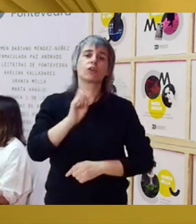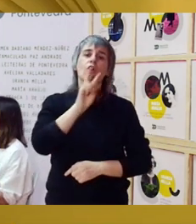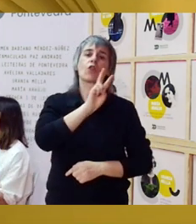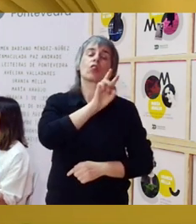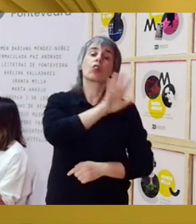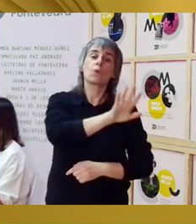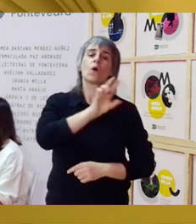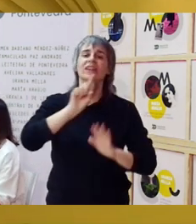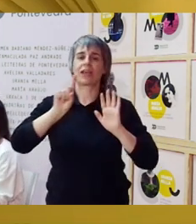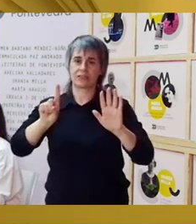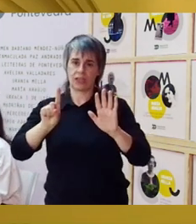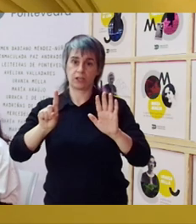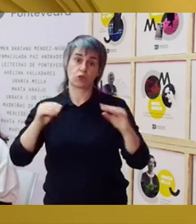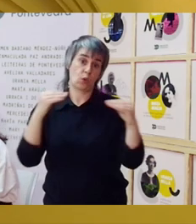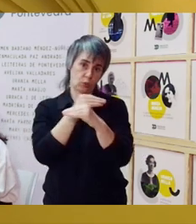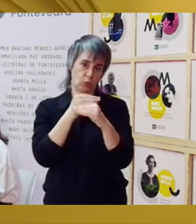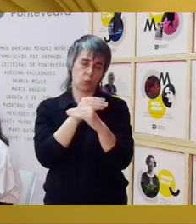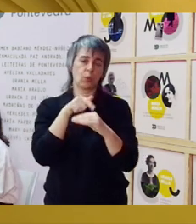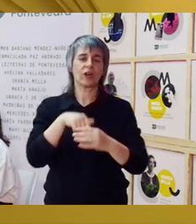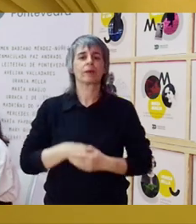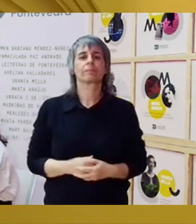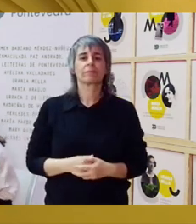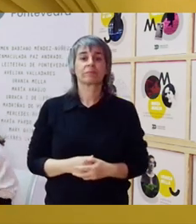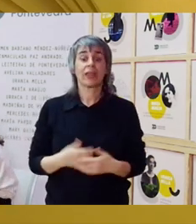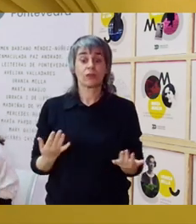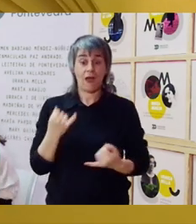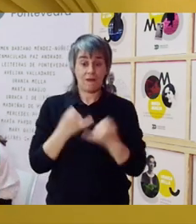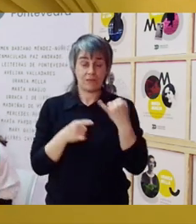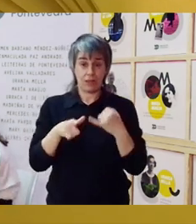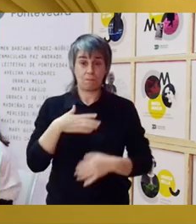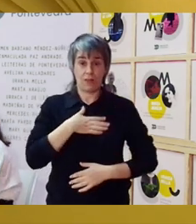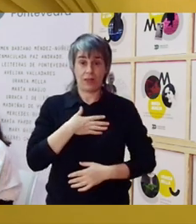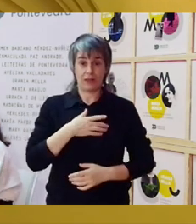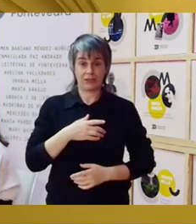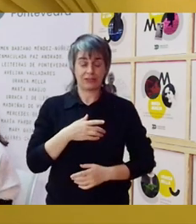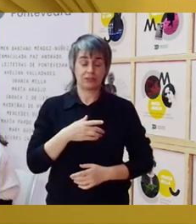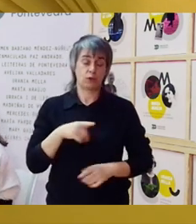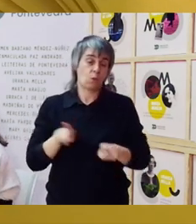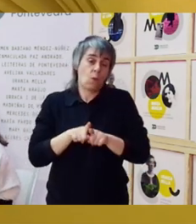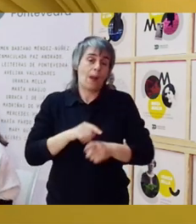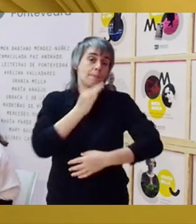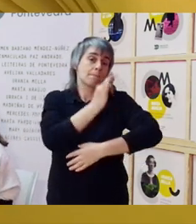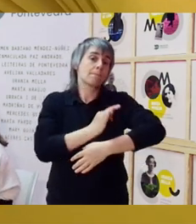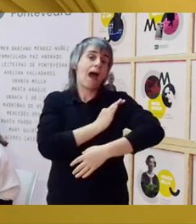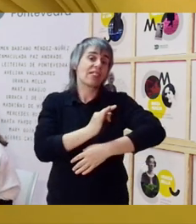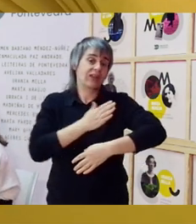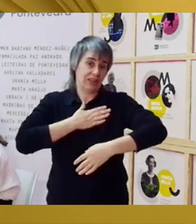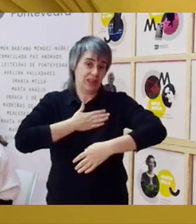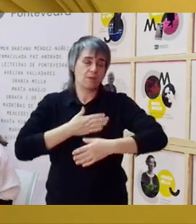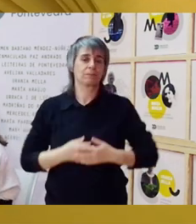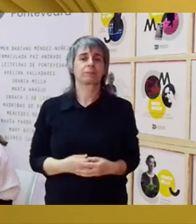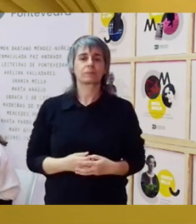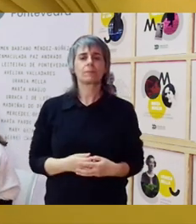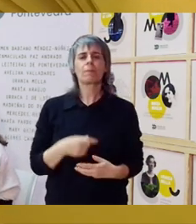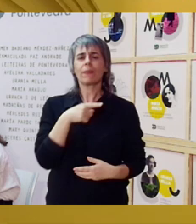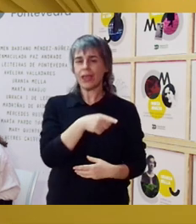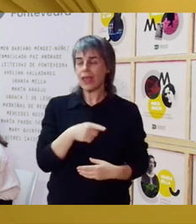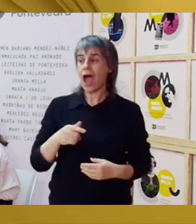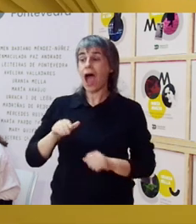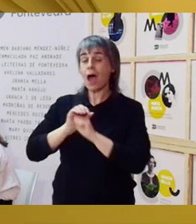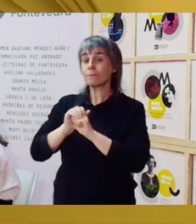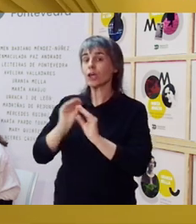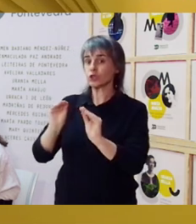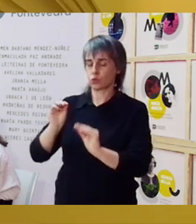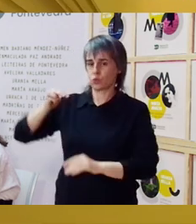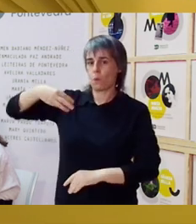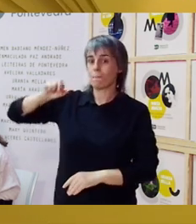Entón, ela foi ser miña madriña. Ela tiña unha amiga en Marsella que se chamaba Silvia,